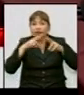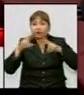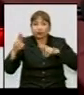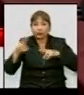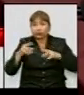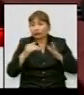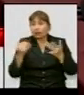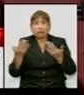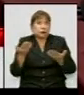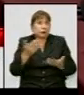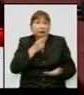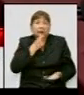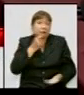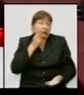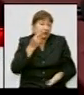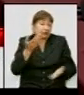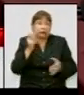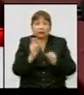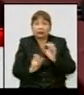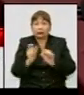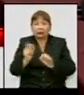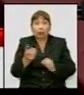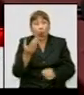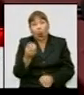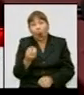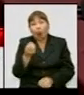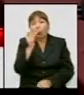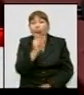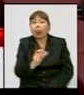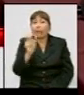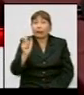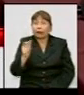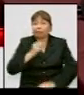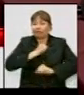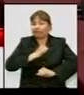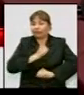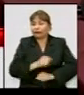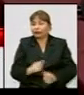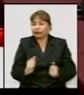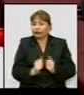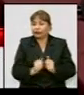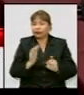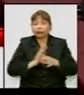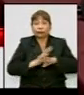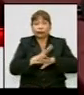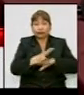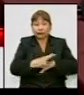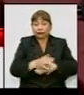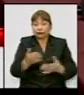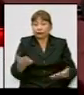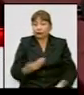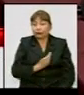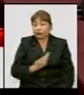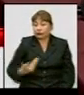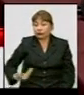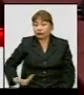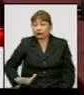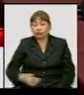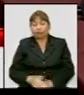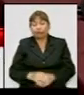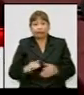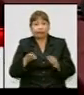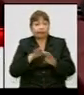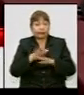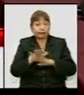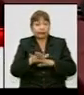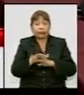público. Después, la seguridad pública que debe entrar a defender, y cuando esto sobrepase esos estados y entremos en un nivel de